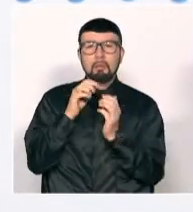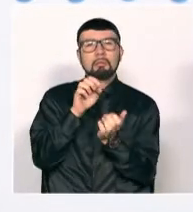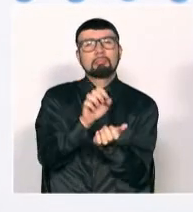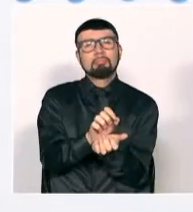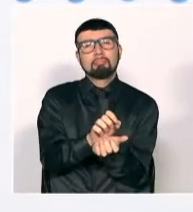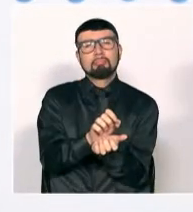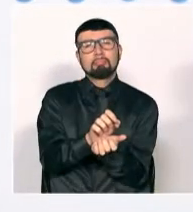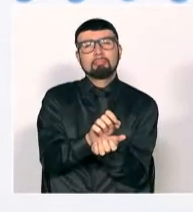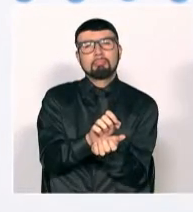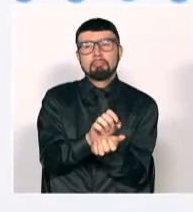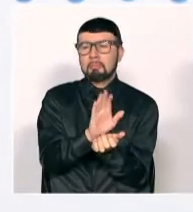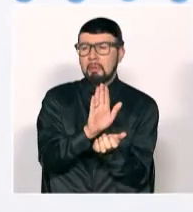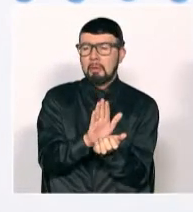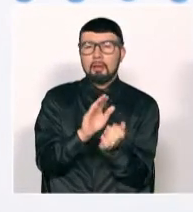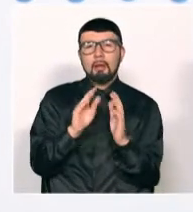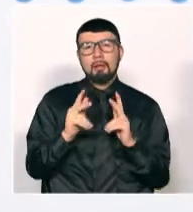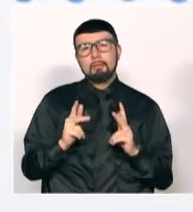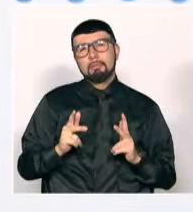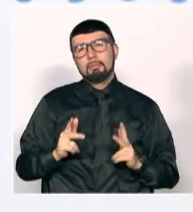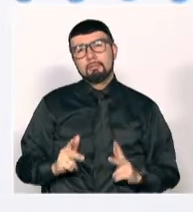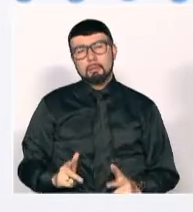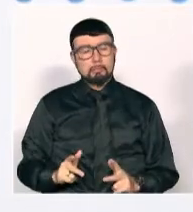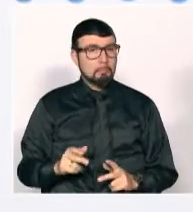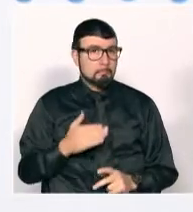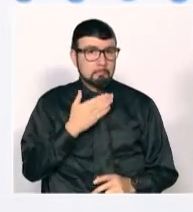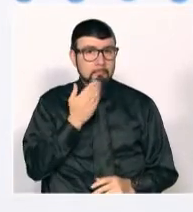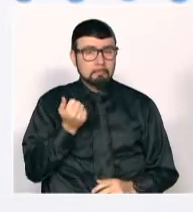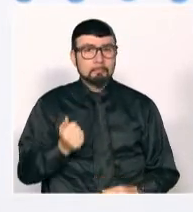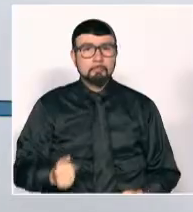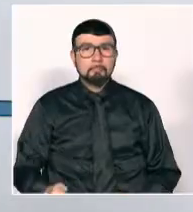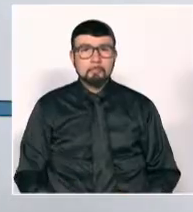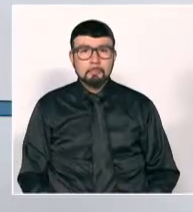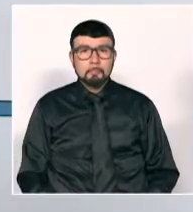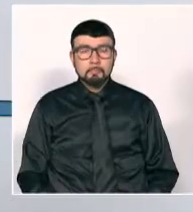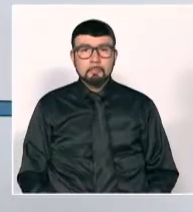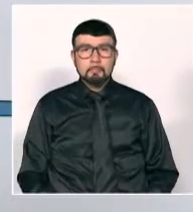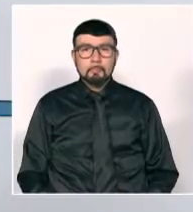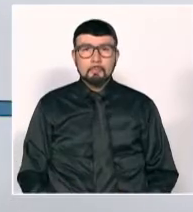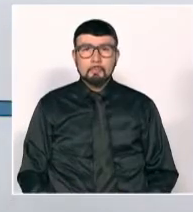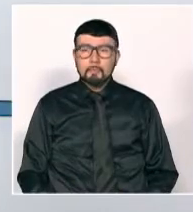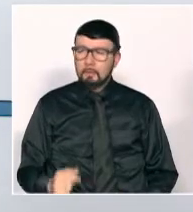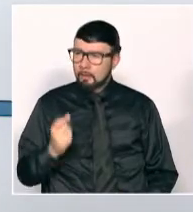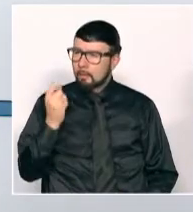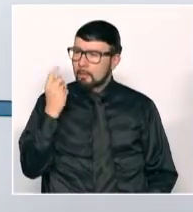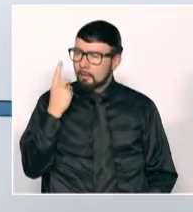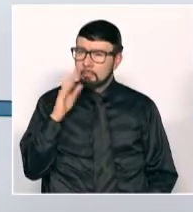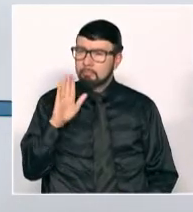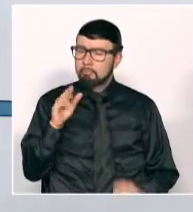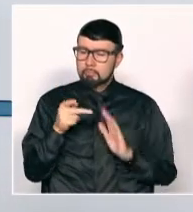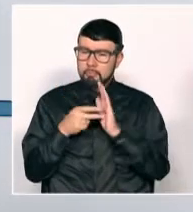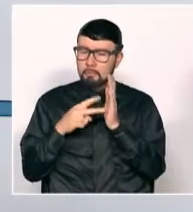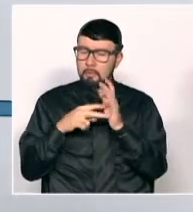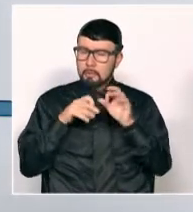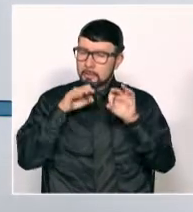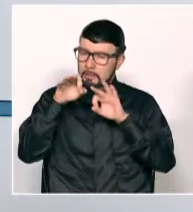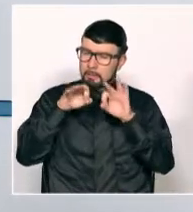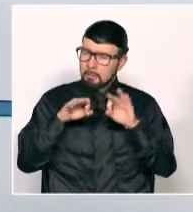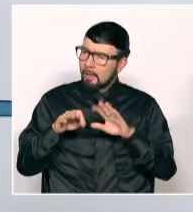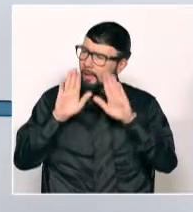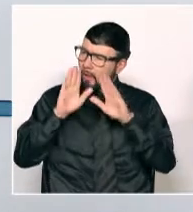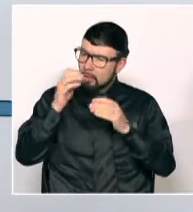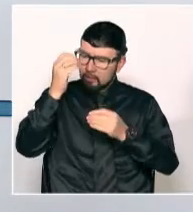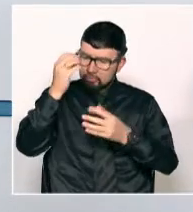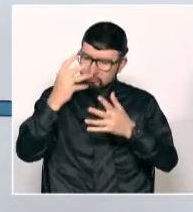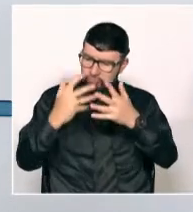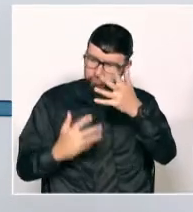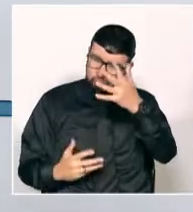que permanezca relajadita la articulación. Perfecto, doctora. Esto digamos que es un abrebocas a lo que vamos a estar